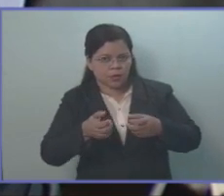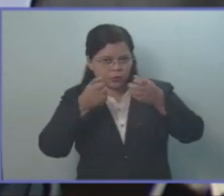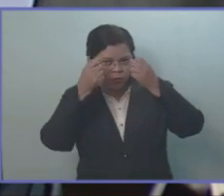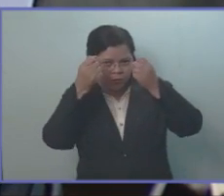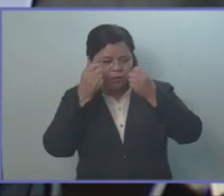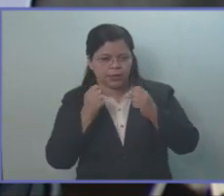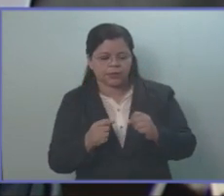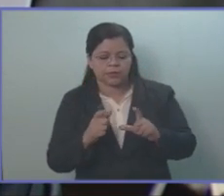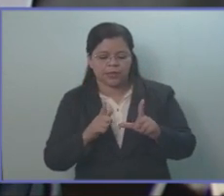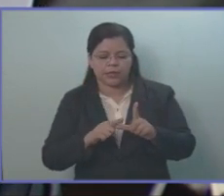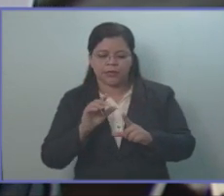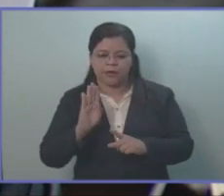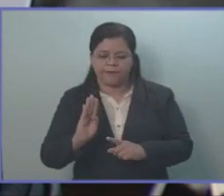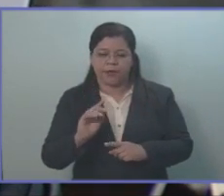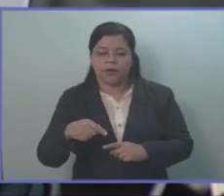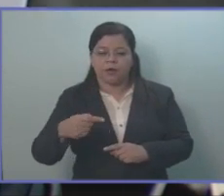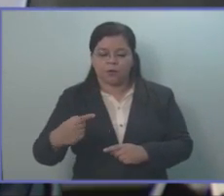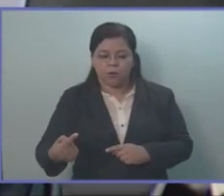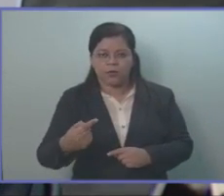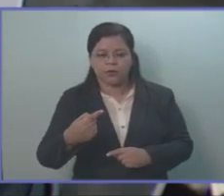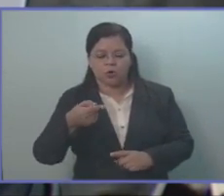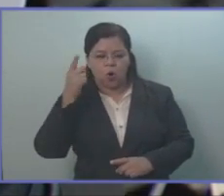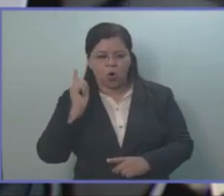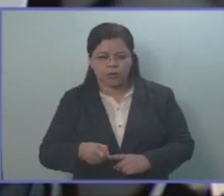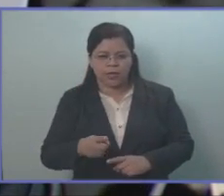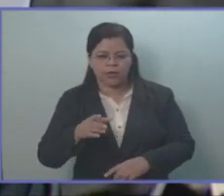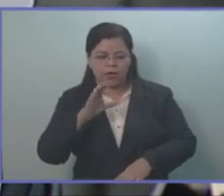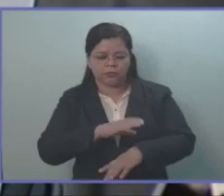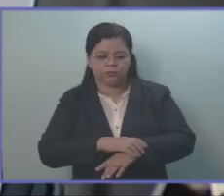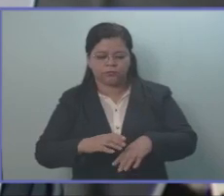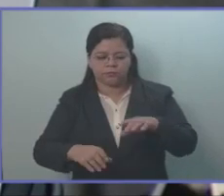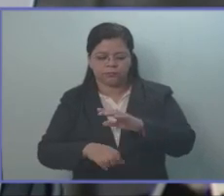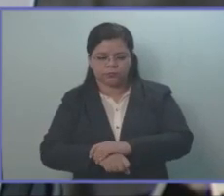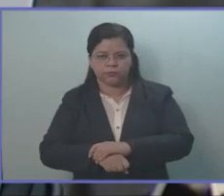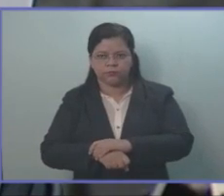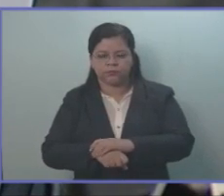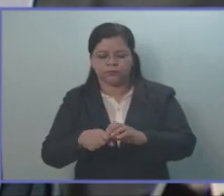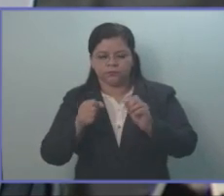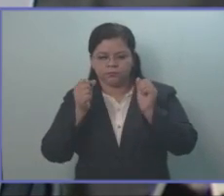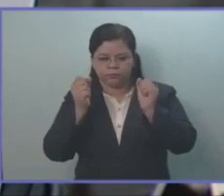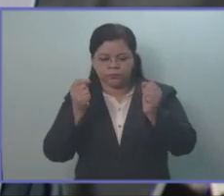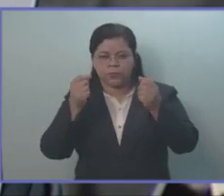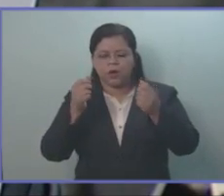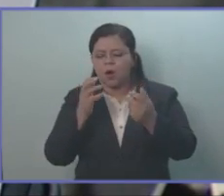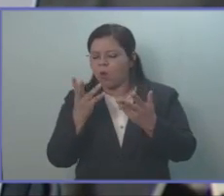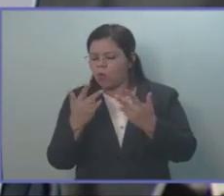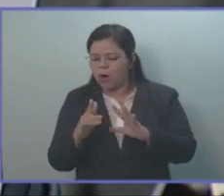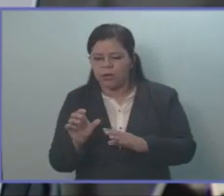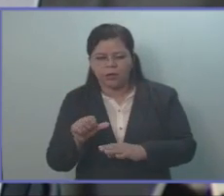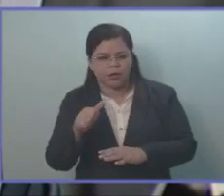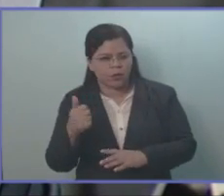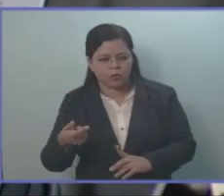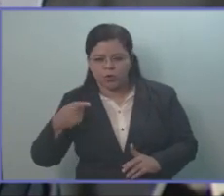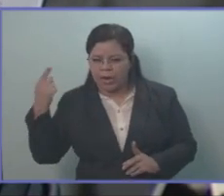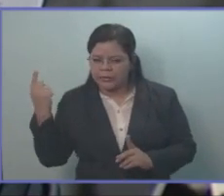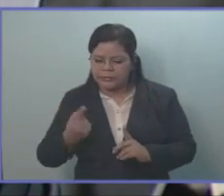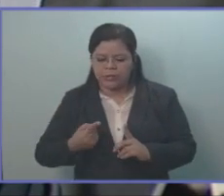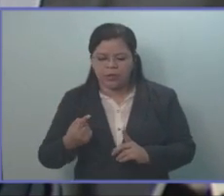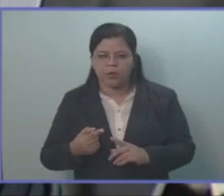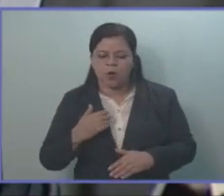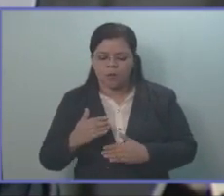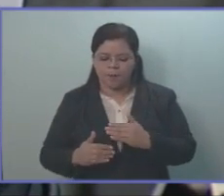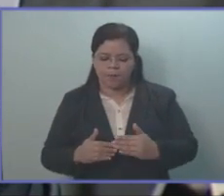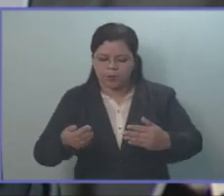B. Cuando se decrete la detención provisional o cualquier otra medida cautelar en un proceso